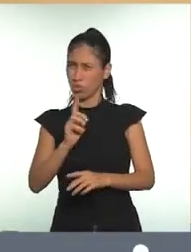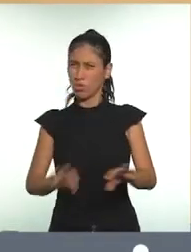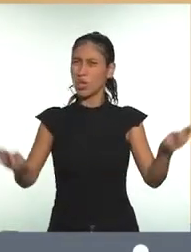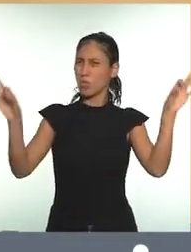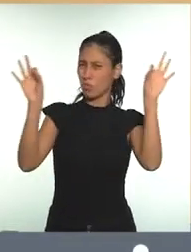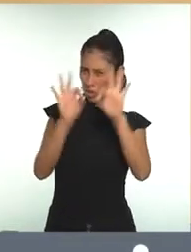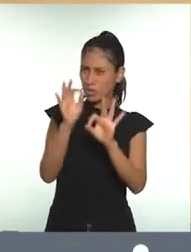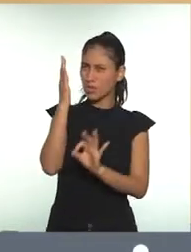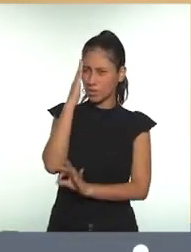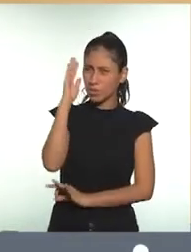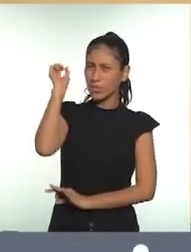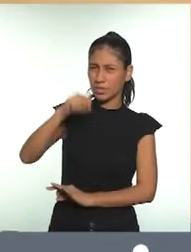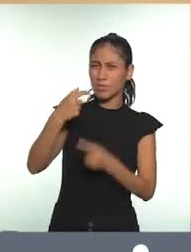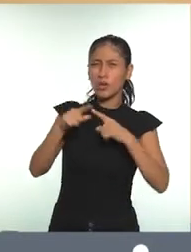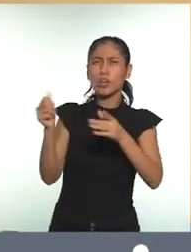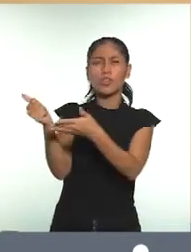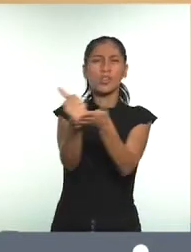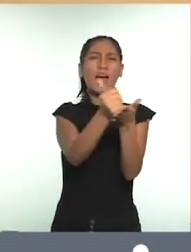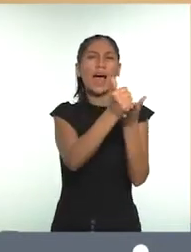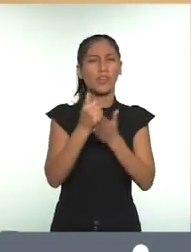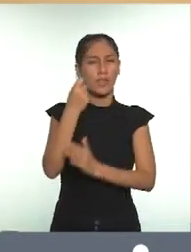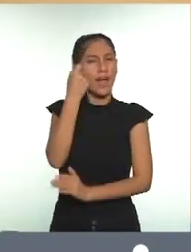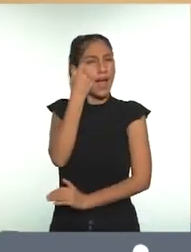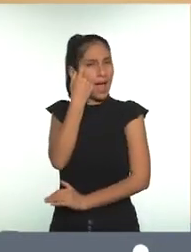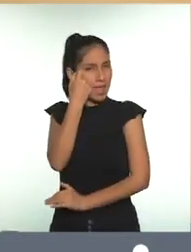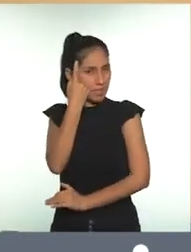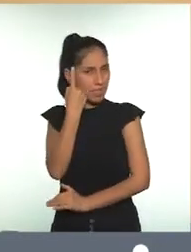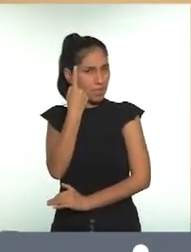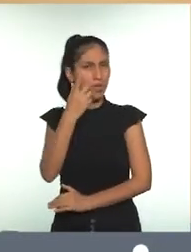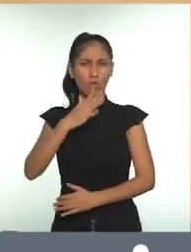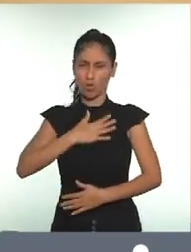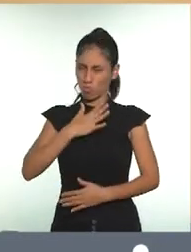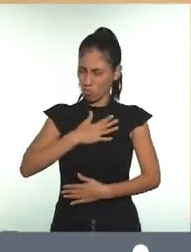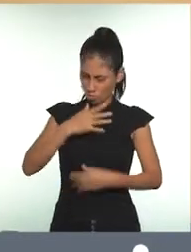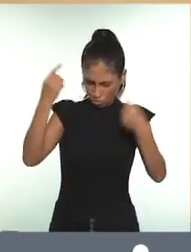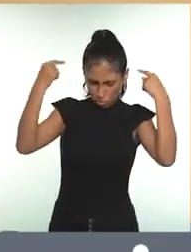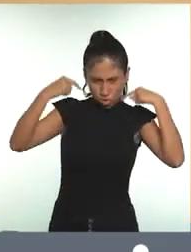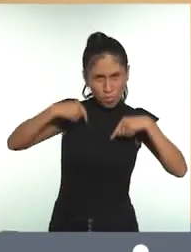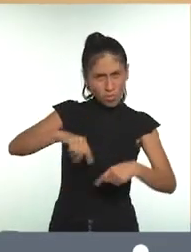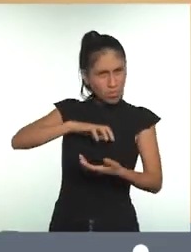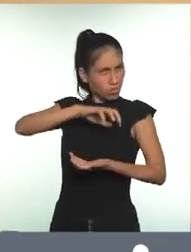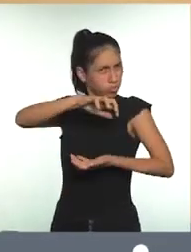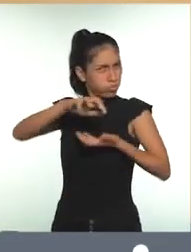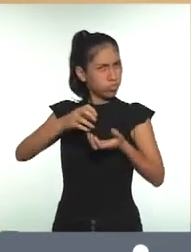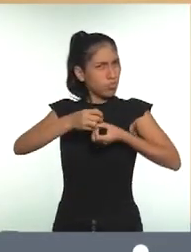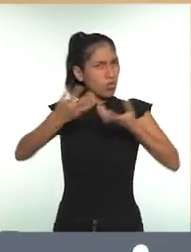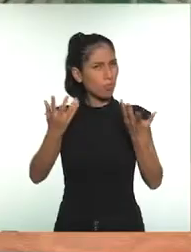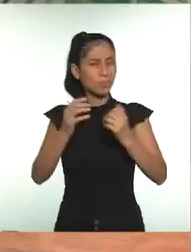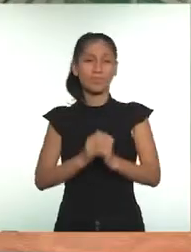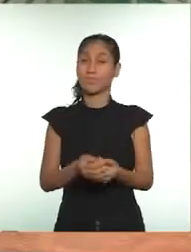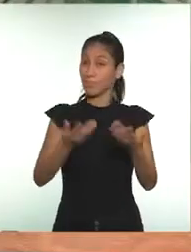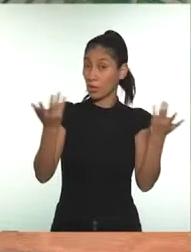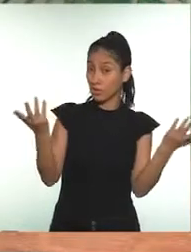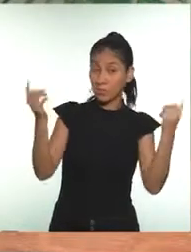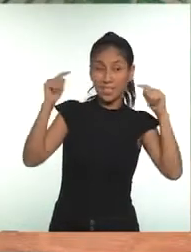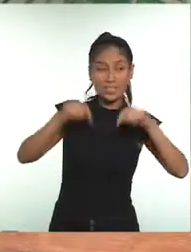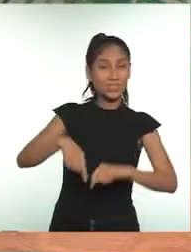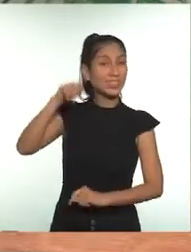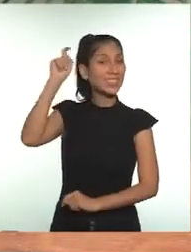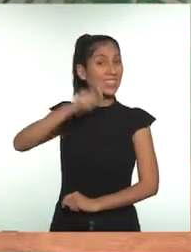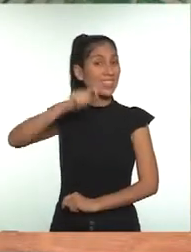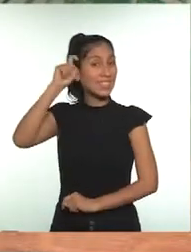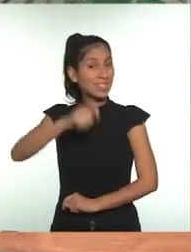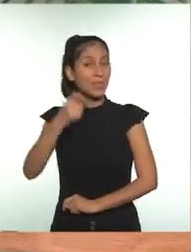es conocerlas y que nos ayuden a entender mejor los estados y procesos de nuestro cuerpo. Pues para